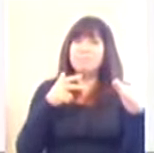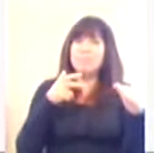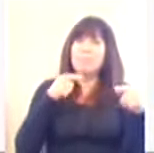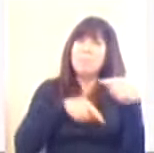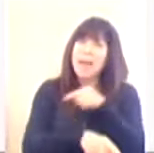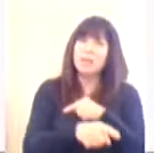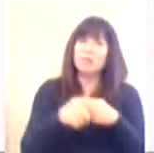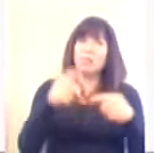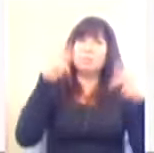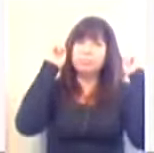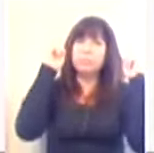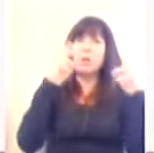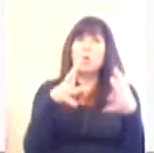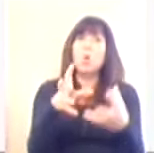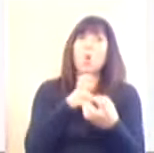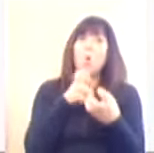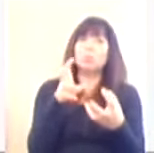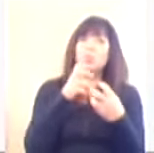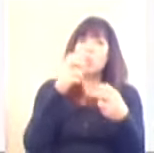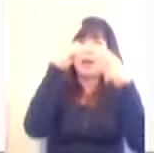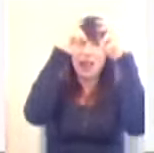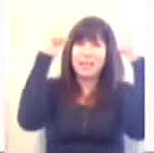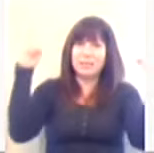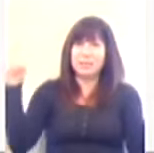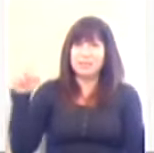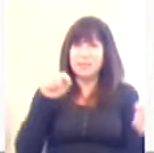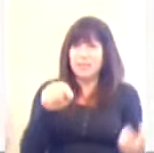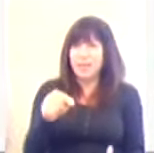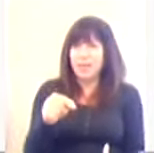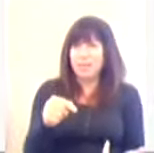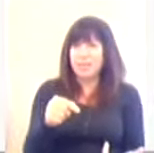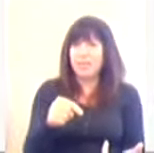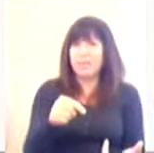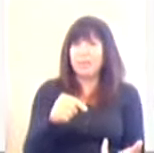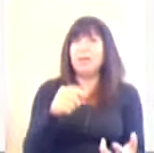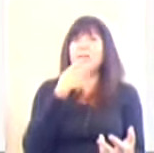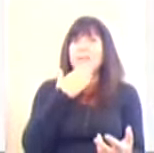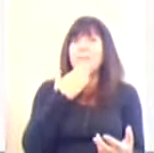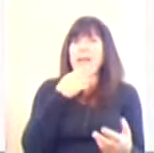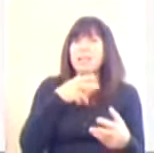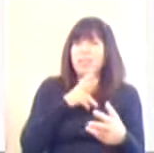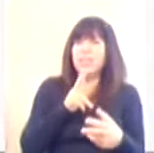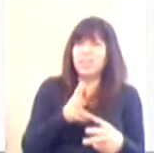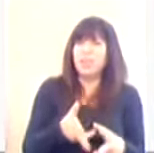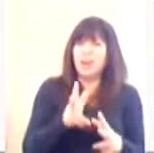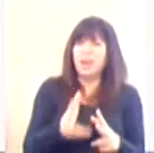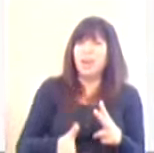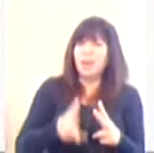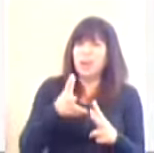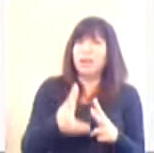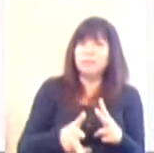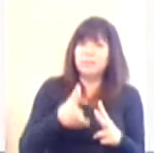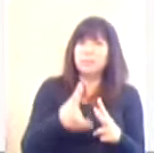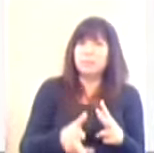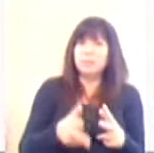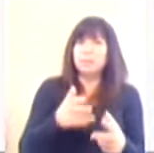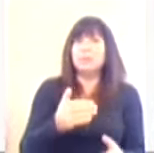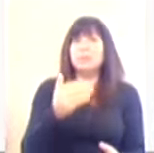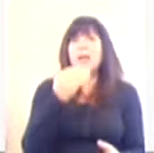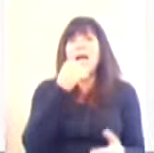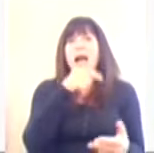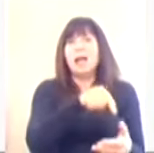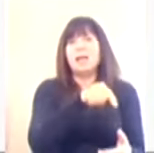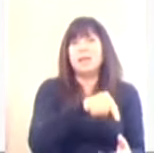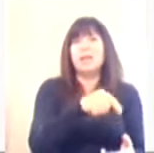no consume electricidad, el Metro Santiago, una parte de los trenes y una pequeña flota de electromovilidad, a que al